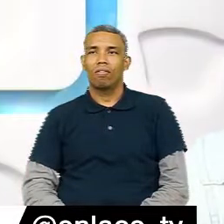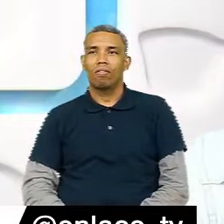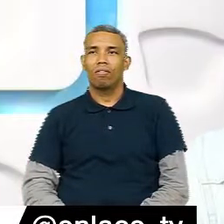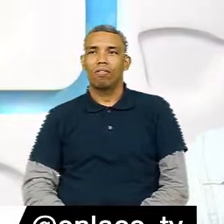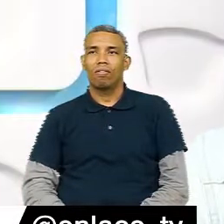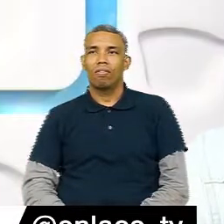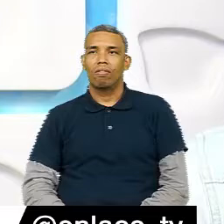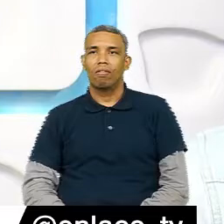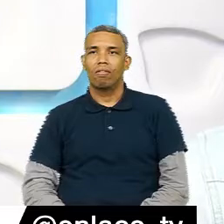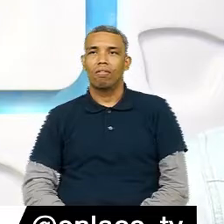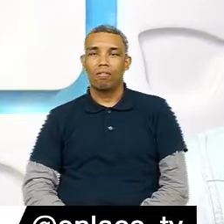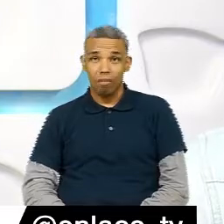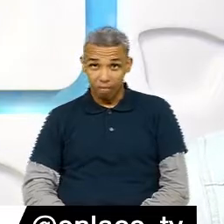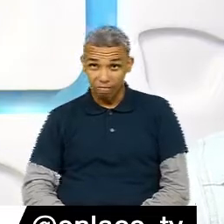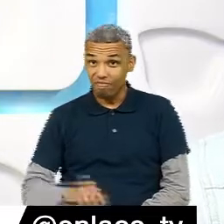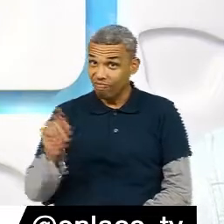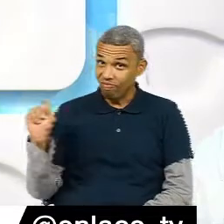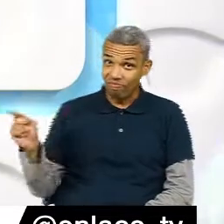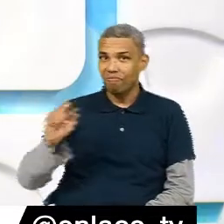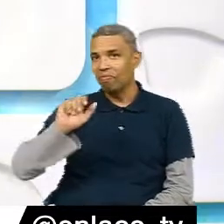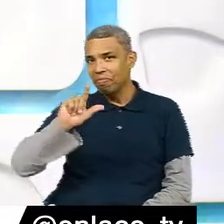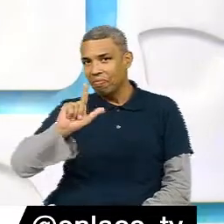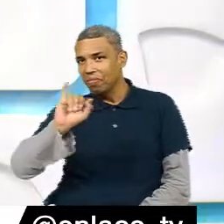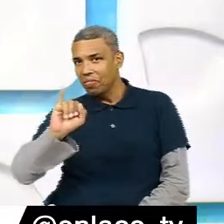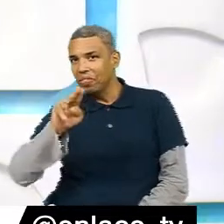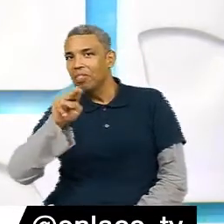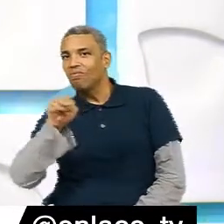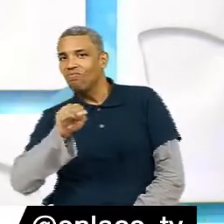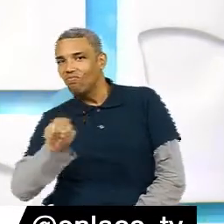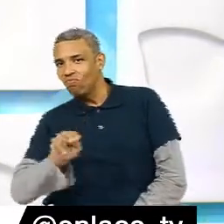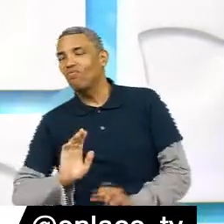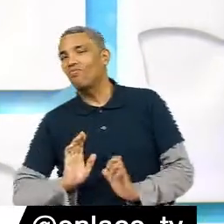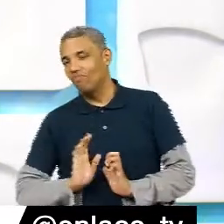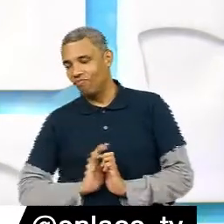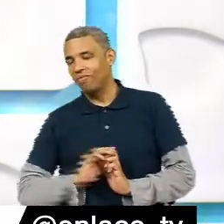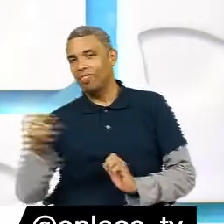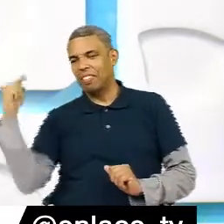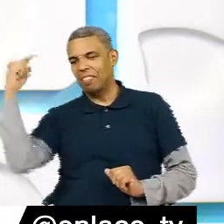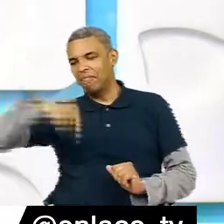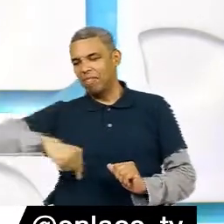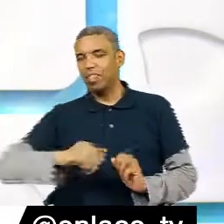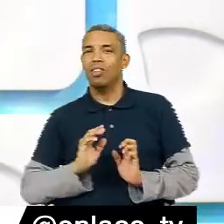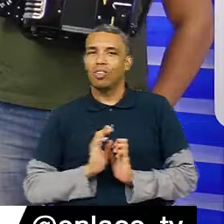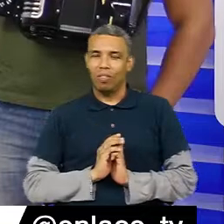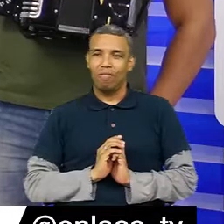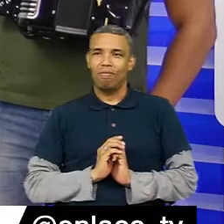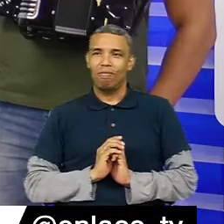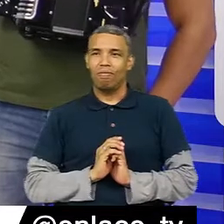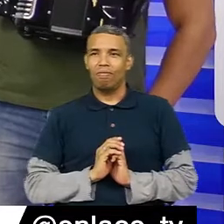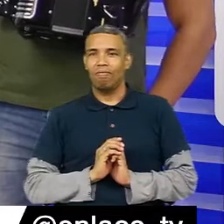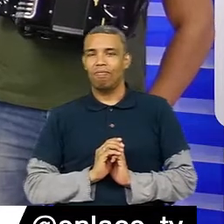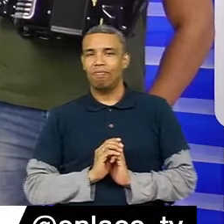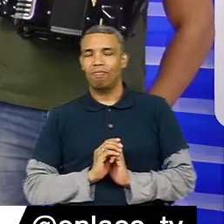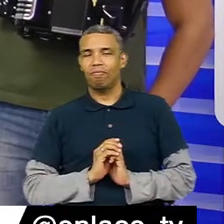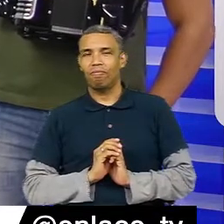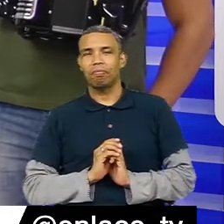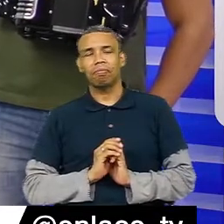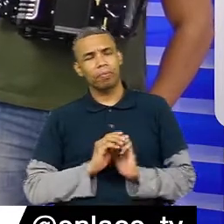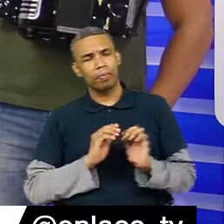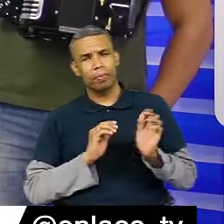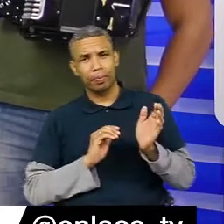Y ahí estaba Liz, cantante sangileña, que vino hoy a visitar Enlace Televisión. Bueno, muchachos, y nosotros continuamos. Contémosle a